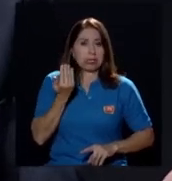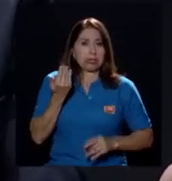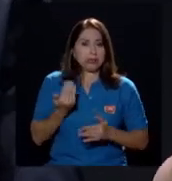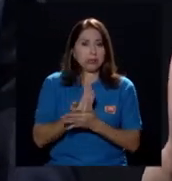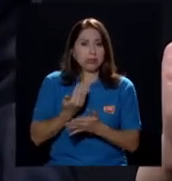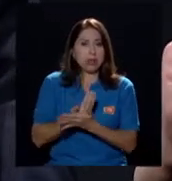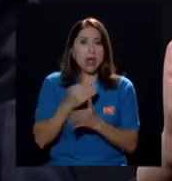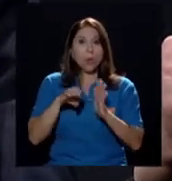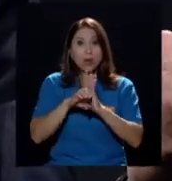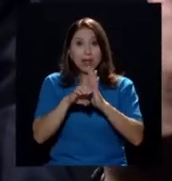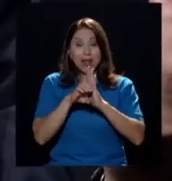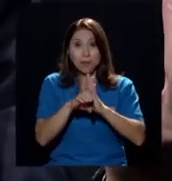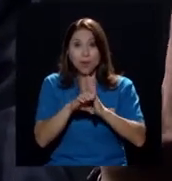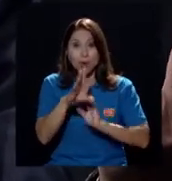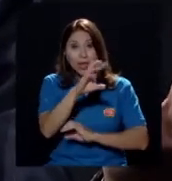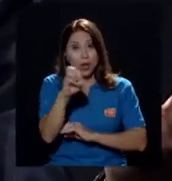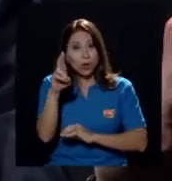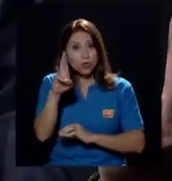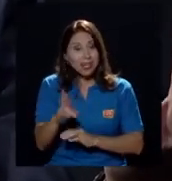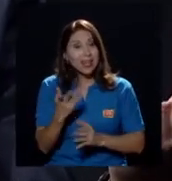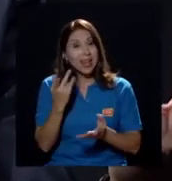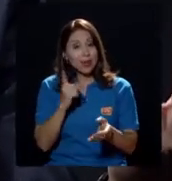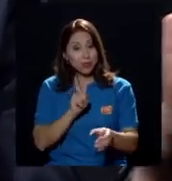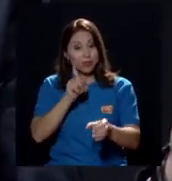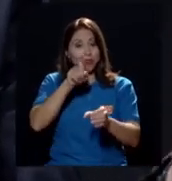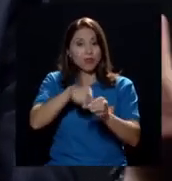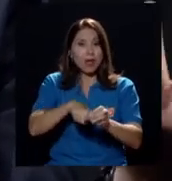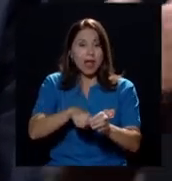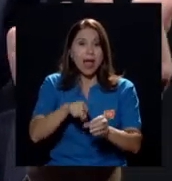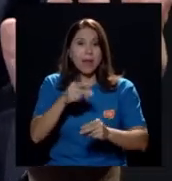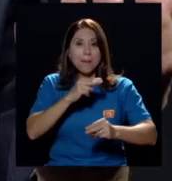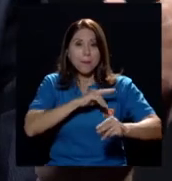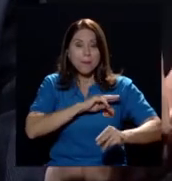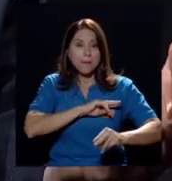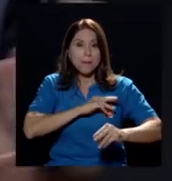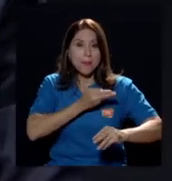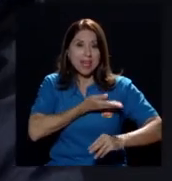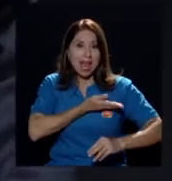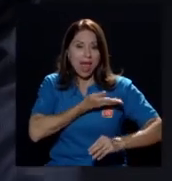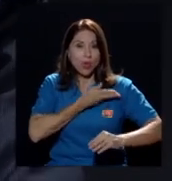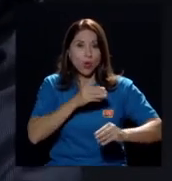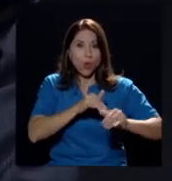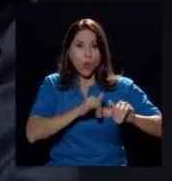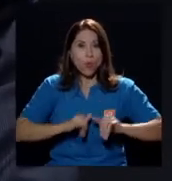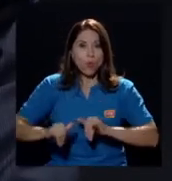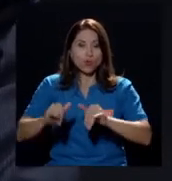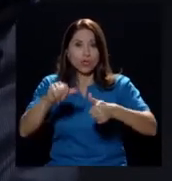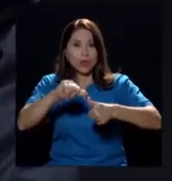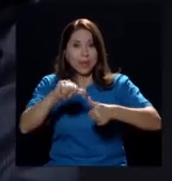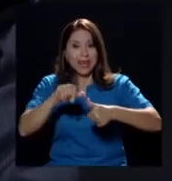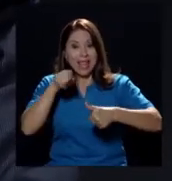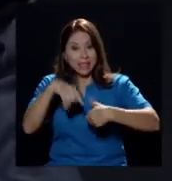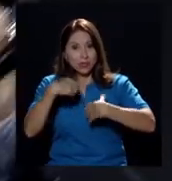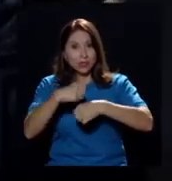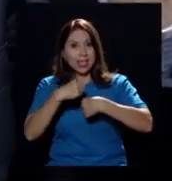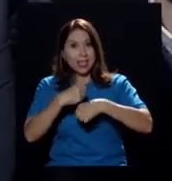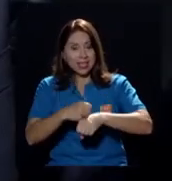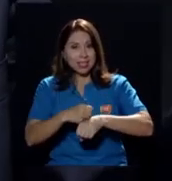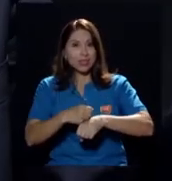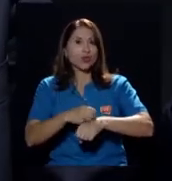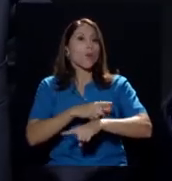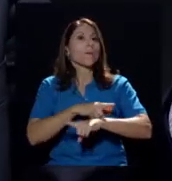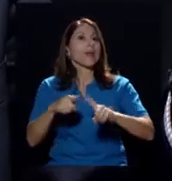negociación del ingreso de costa rica- el mercado común centroamericano fue un proceso que se realizó al margen de la cancillería lo realizaron